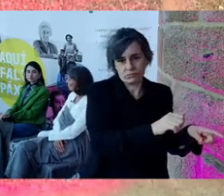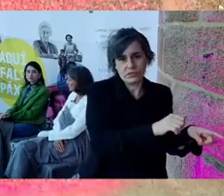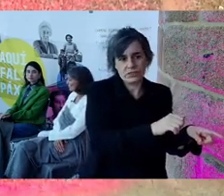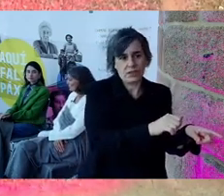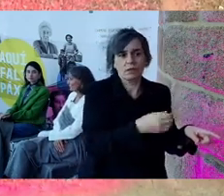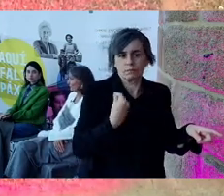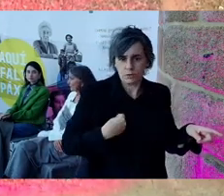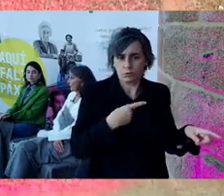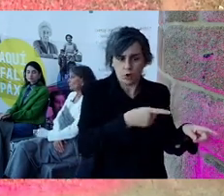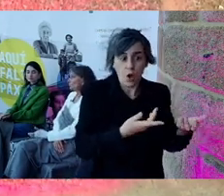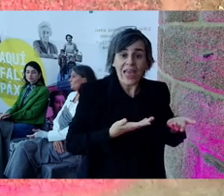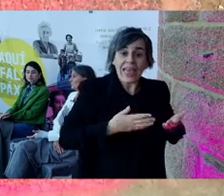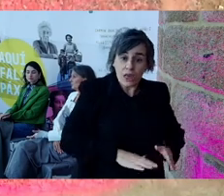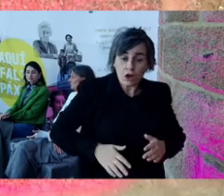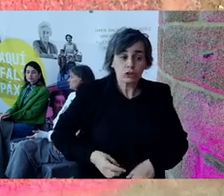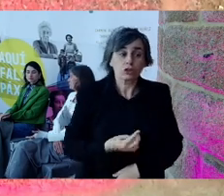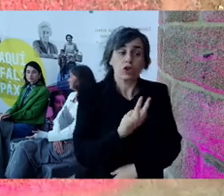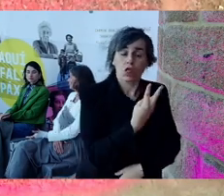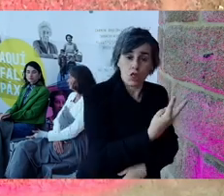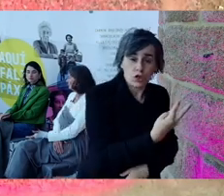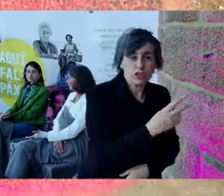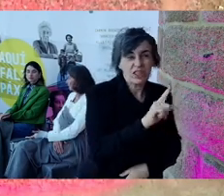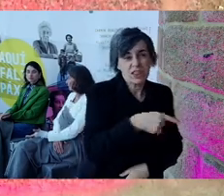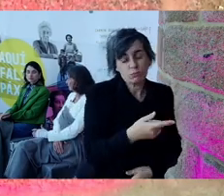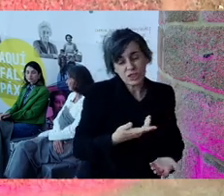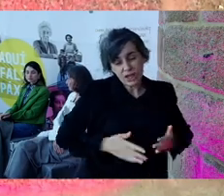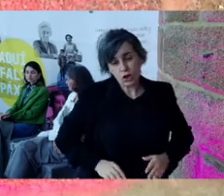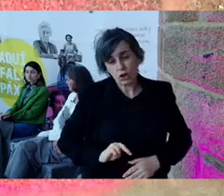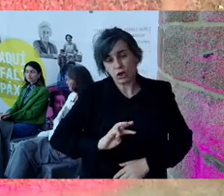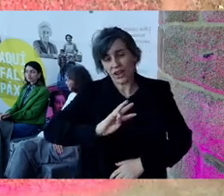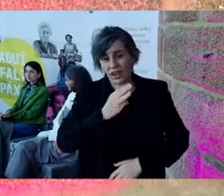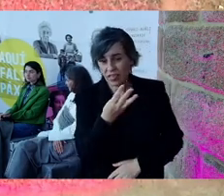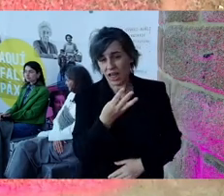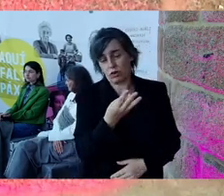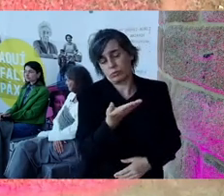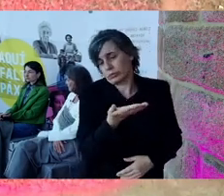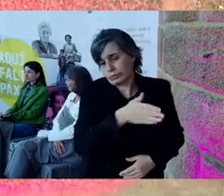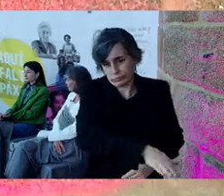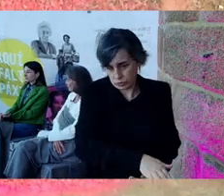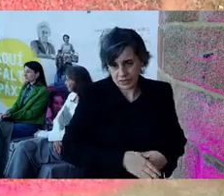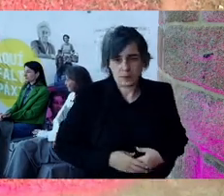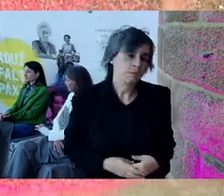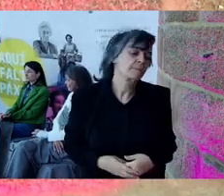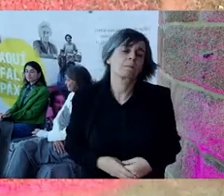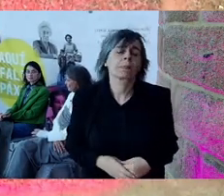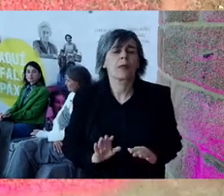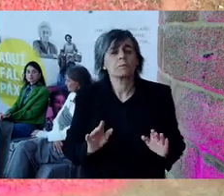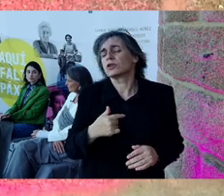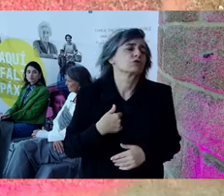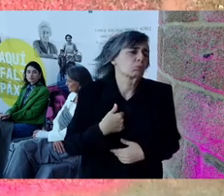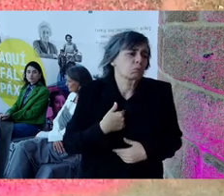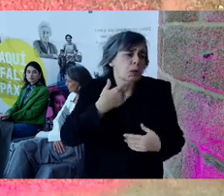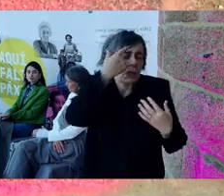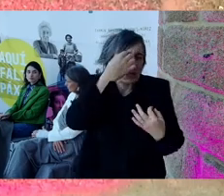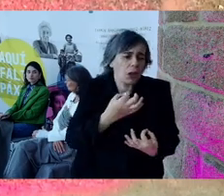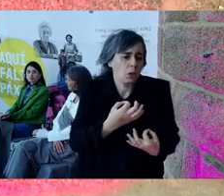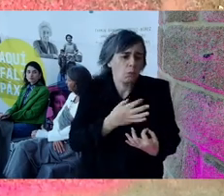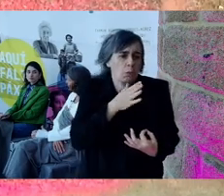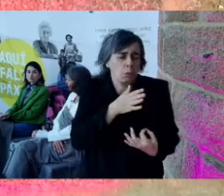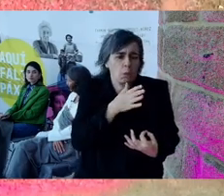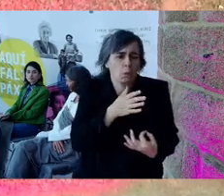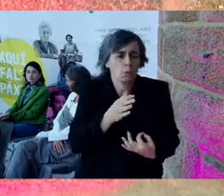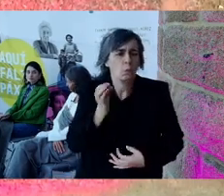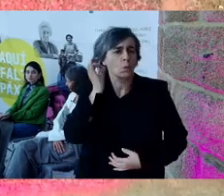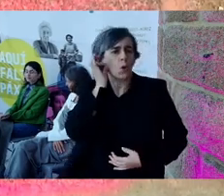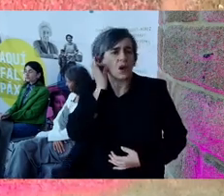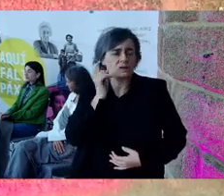y después el conde de Lara, con quien tuvo dos hijos, y un tercero que se malogró y que le costó la vida. Efectivamente. Pero yo no creo que tanto fuera